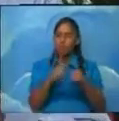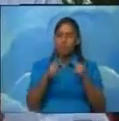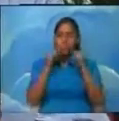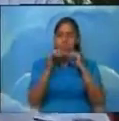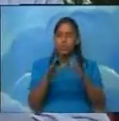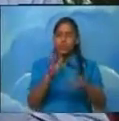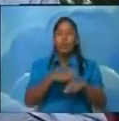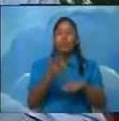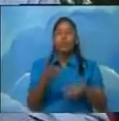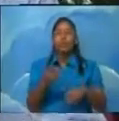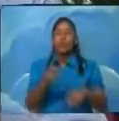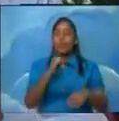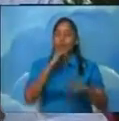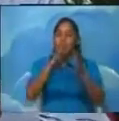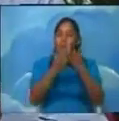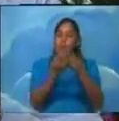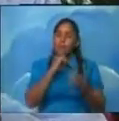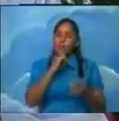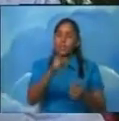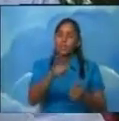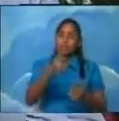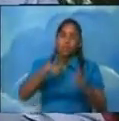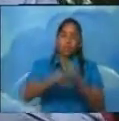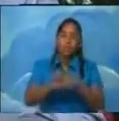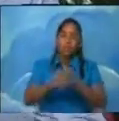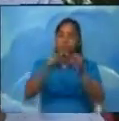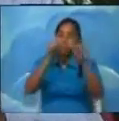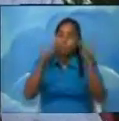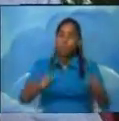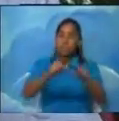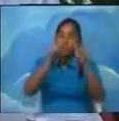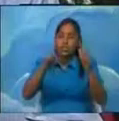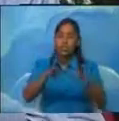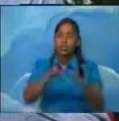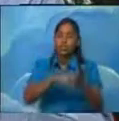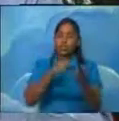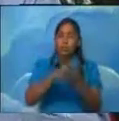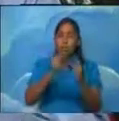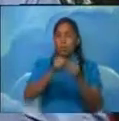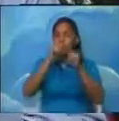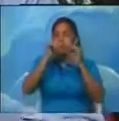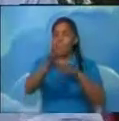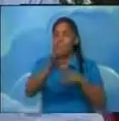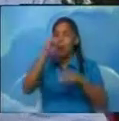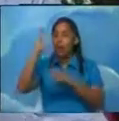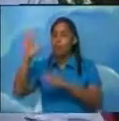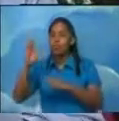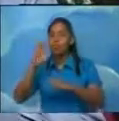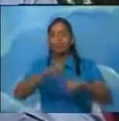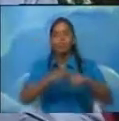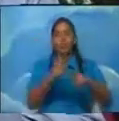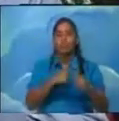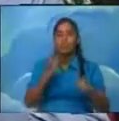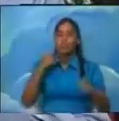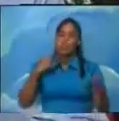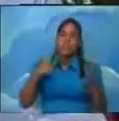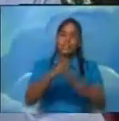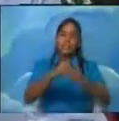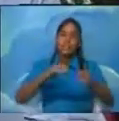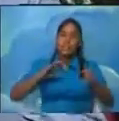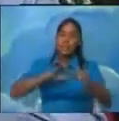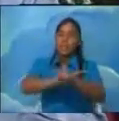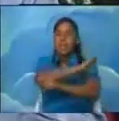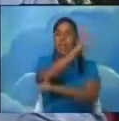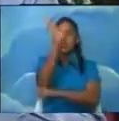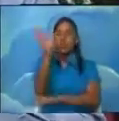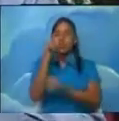que la palabra es, si ustedes se van en pos de dioses ajenos, si ustedes me dejan a mí, entonces se va a cerrar el cielo, se va a cerrar